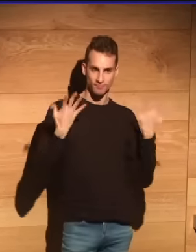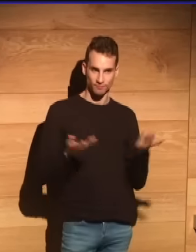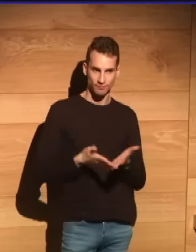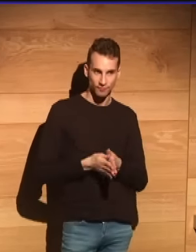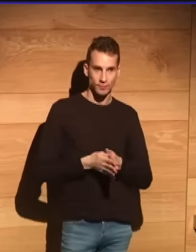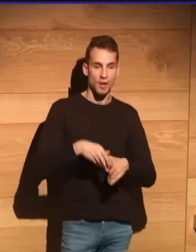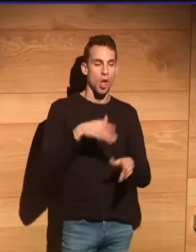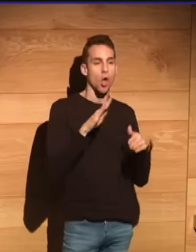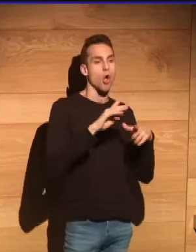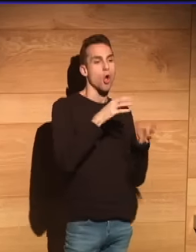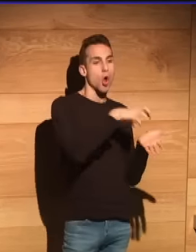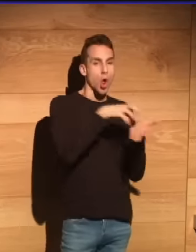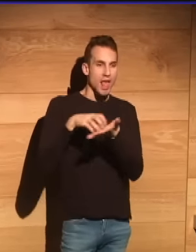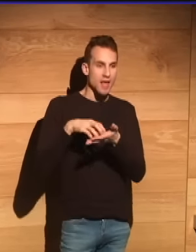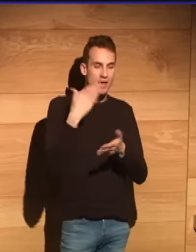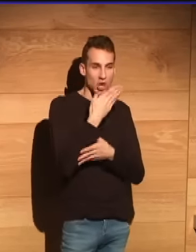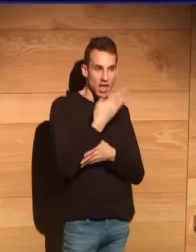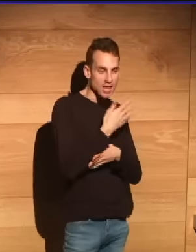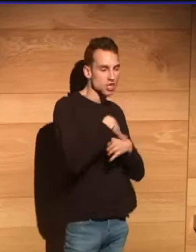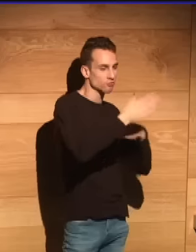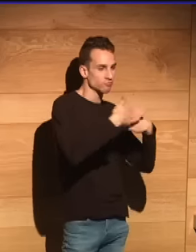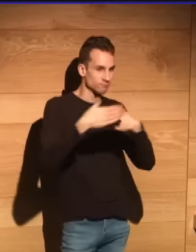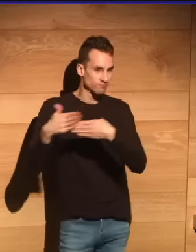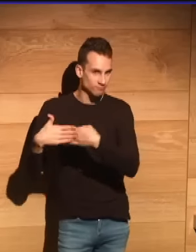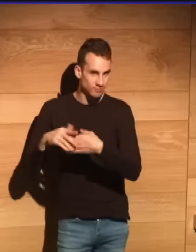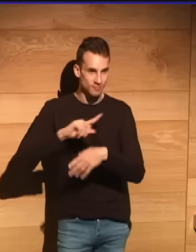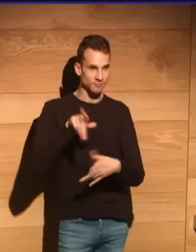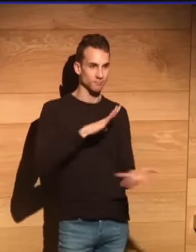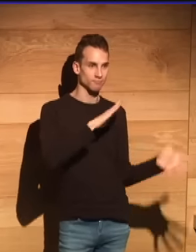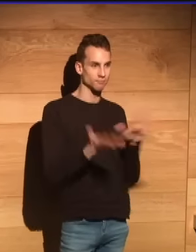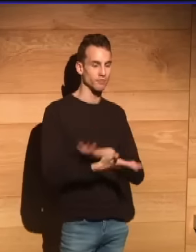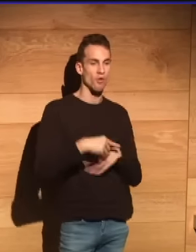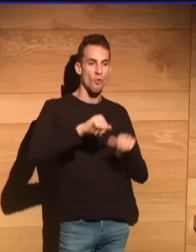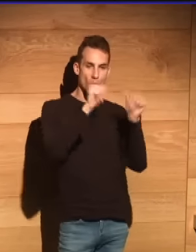colegios cerraron y tuvieron que pasar al modo